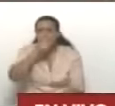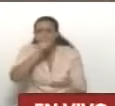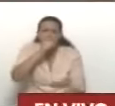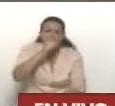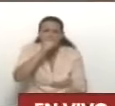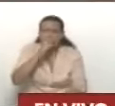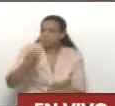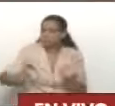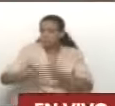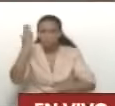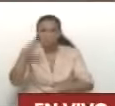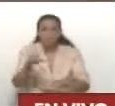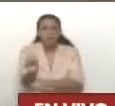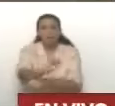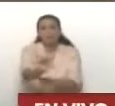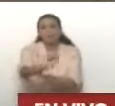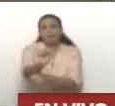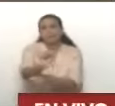y arranqué.